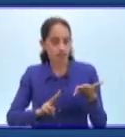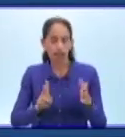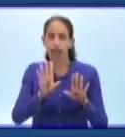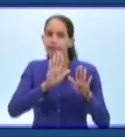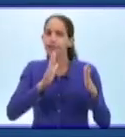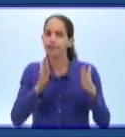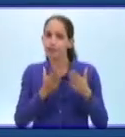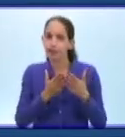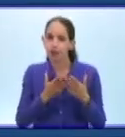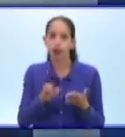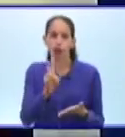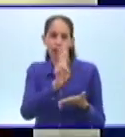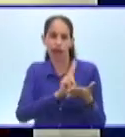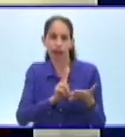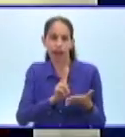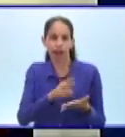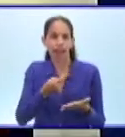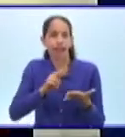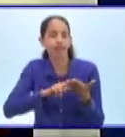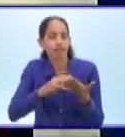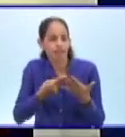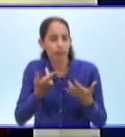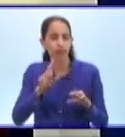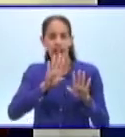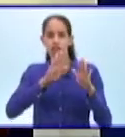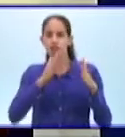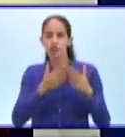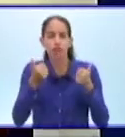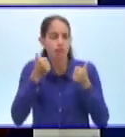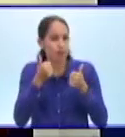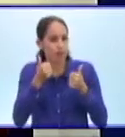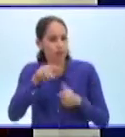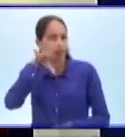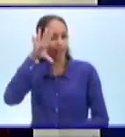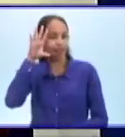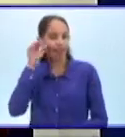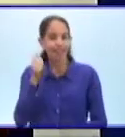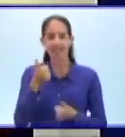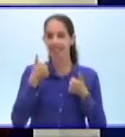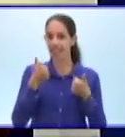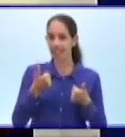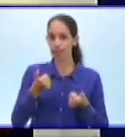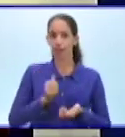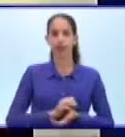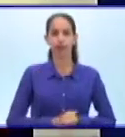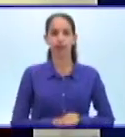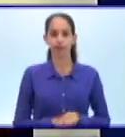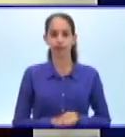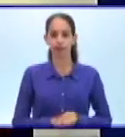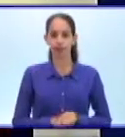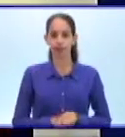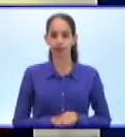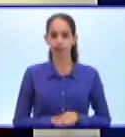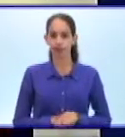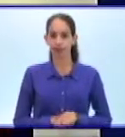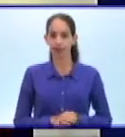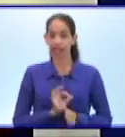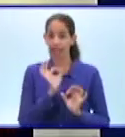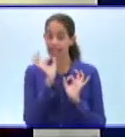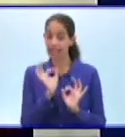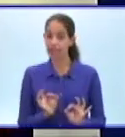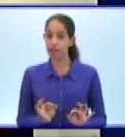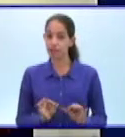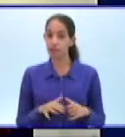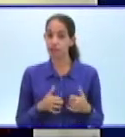para interiorizar, para interpretar, para adquirir conocimientos y al mismo tiempo